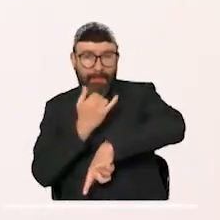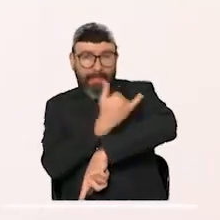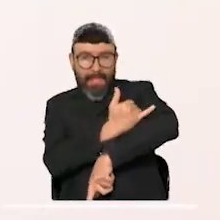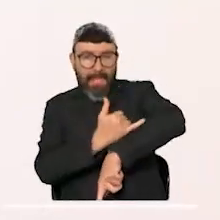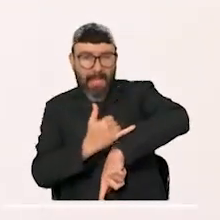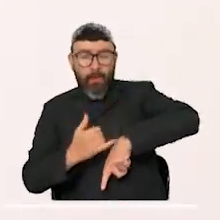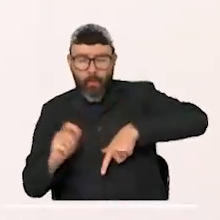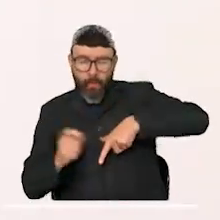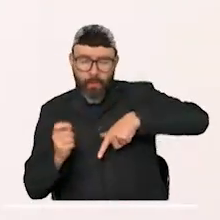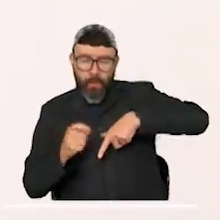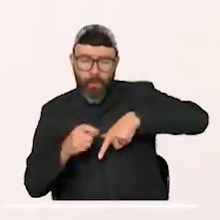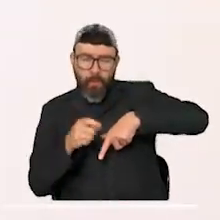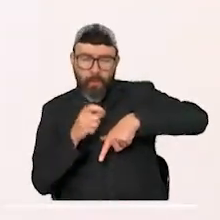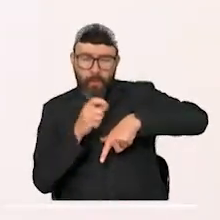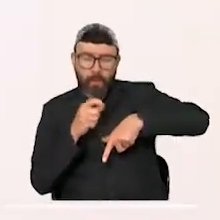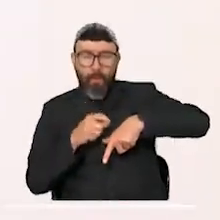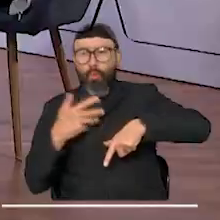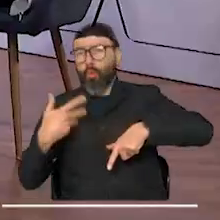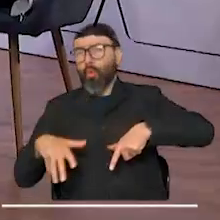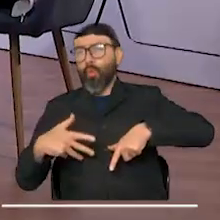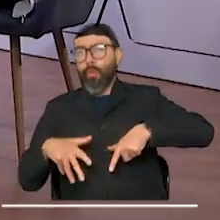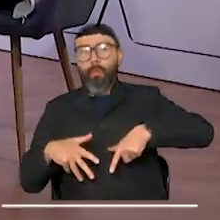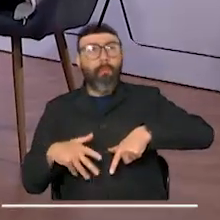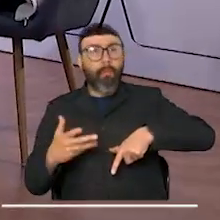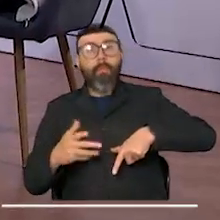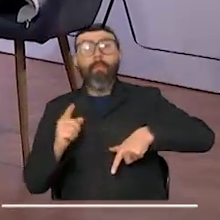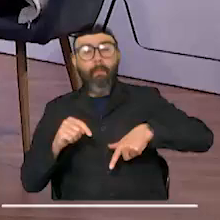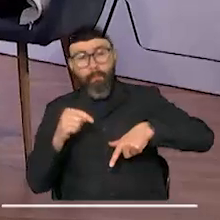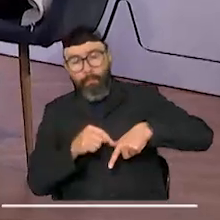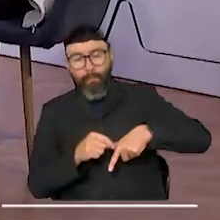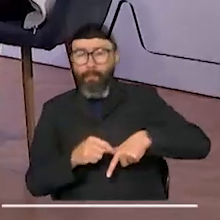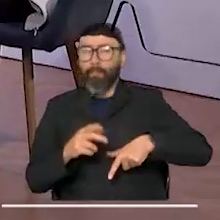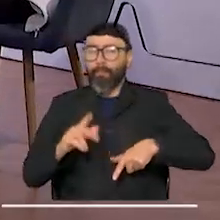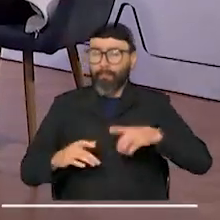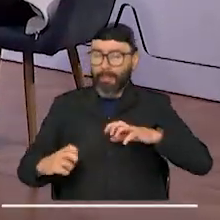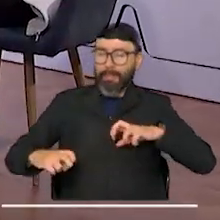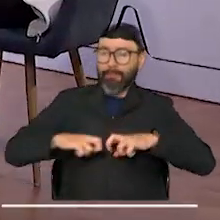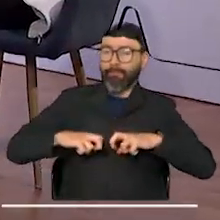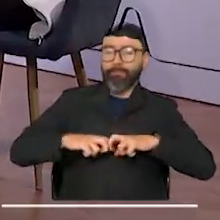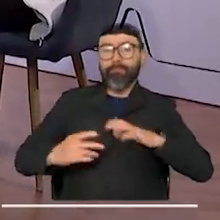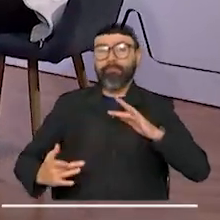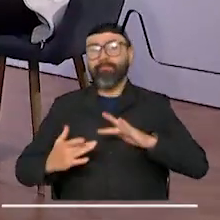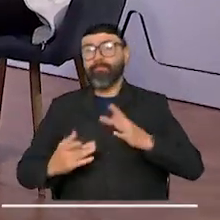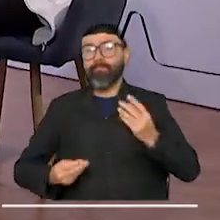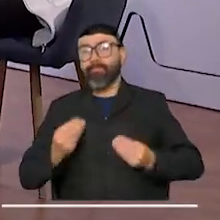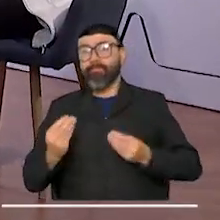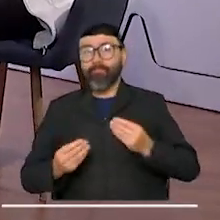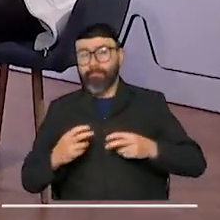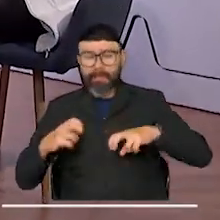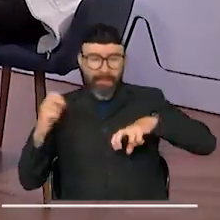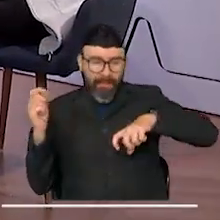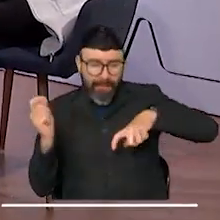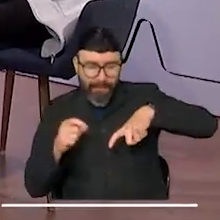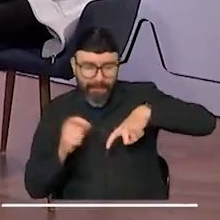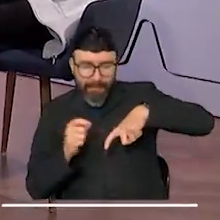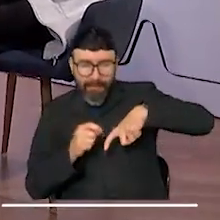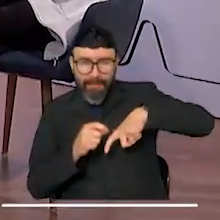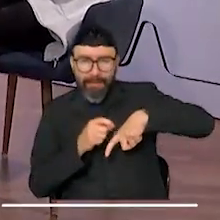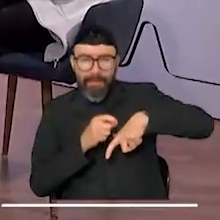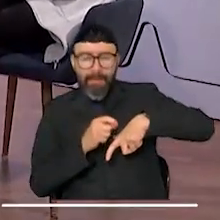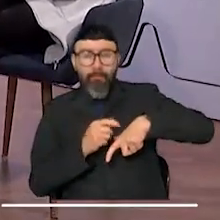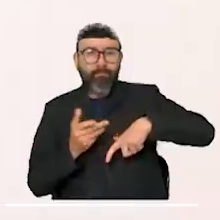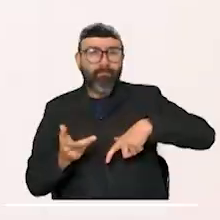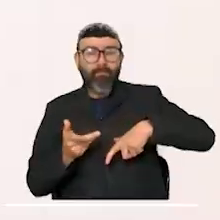tatuajes sobre esa área Campos interferentes también entonces desde la medicina desde la medicina alternativas